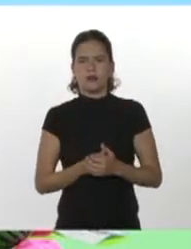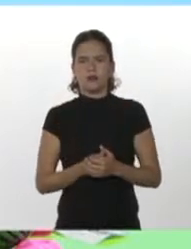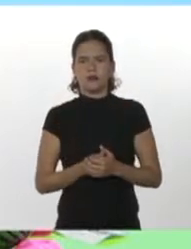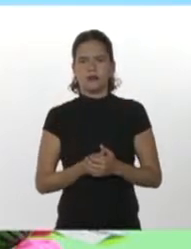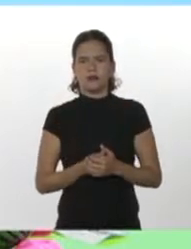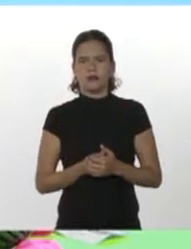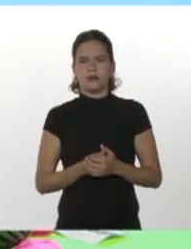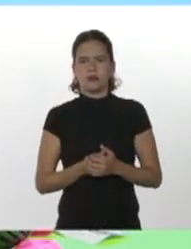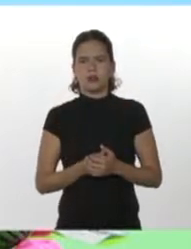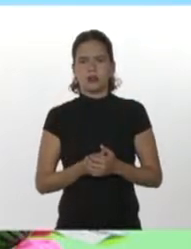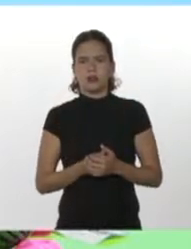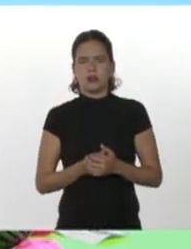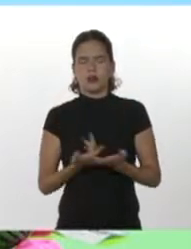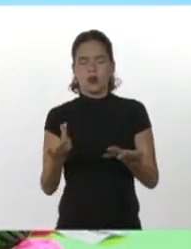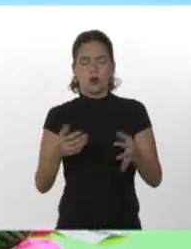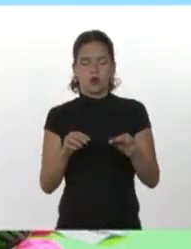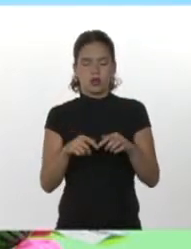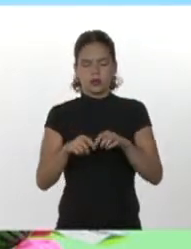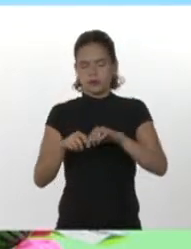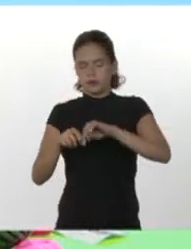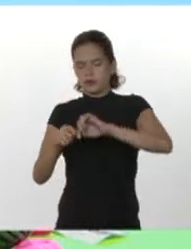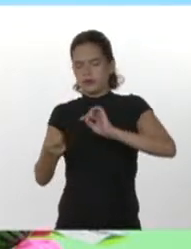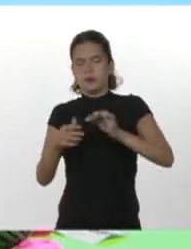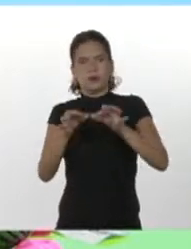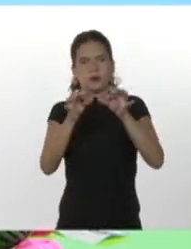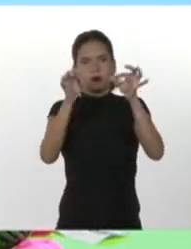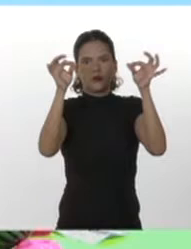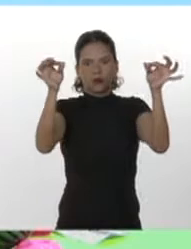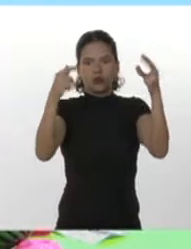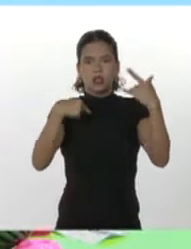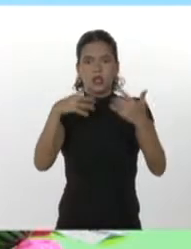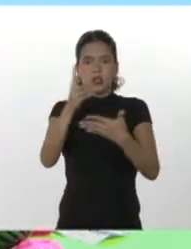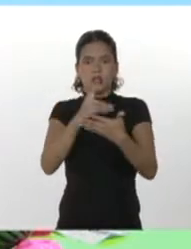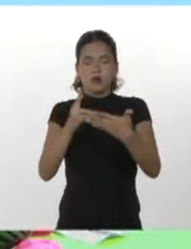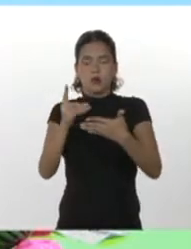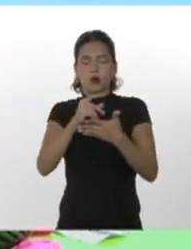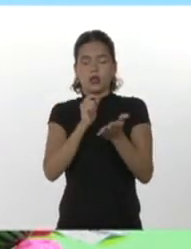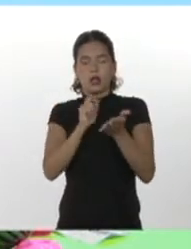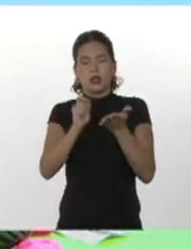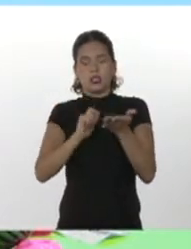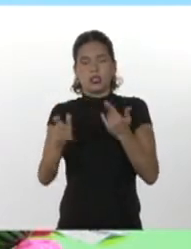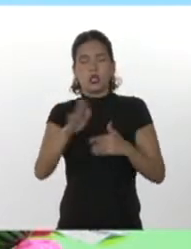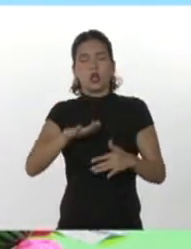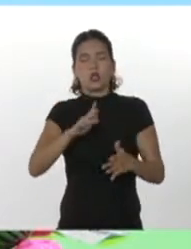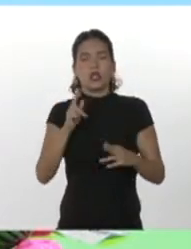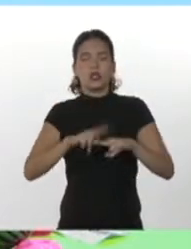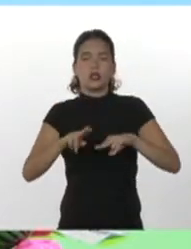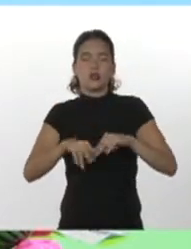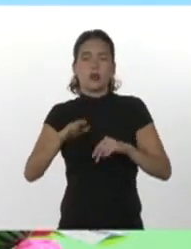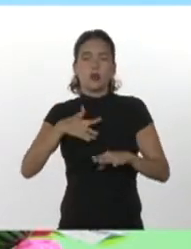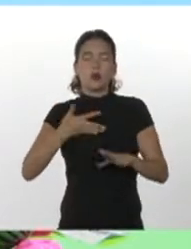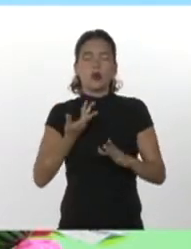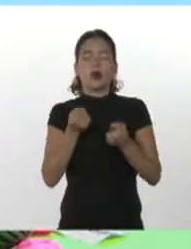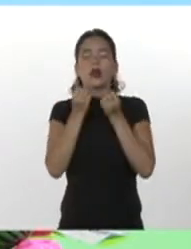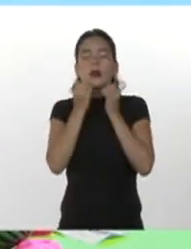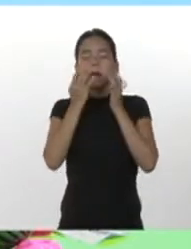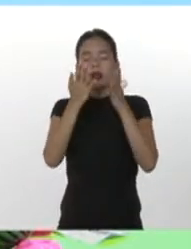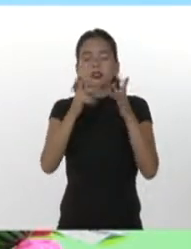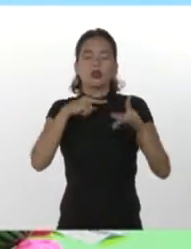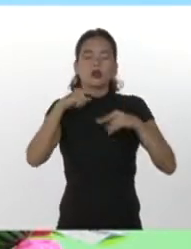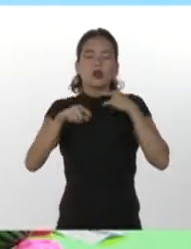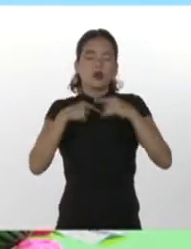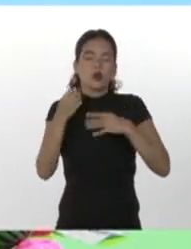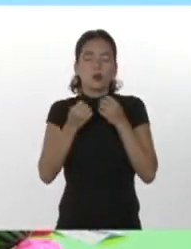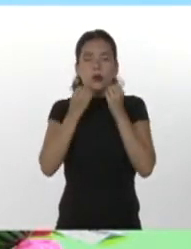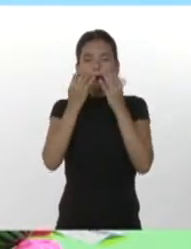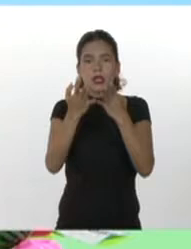con alguna cinta pegante el dibujo y una rayita donde el niño puede expresar con tiza, puede expresar con un color,